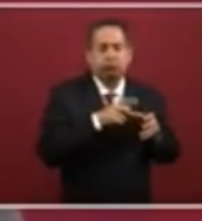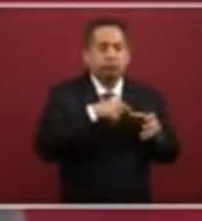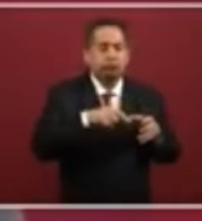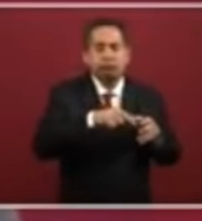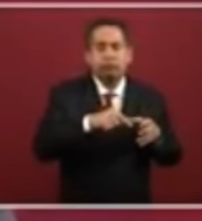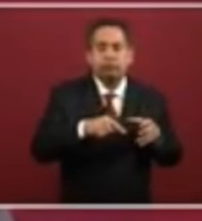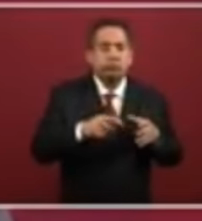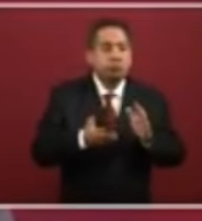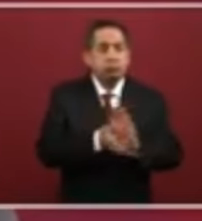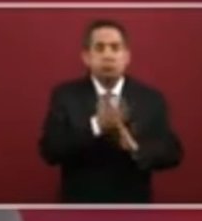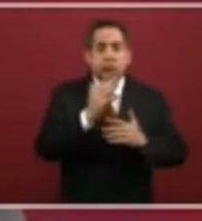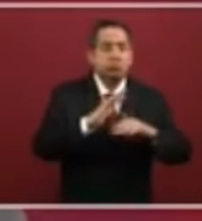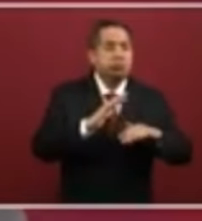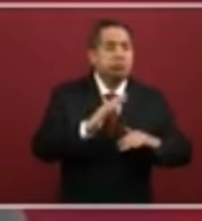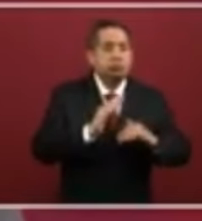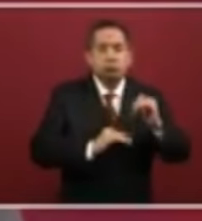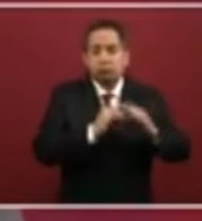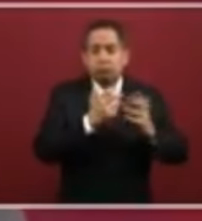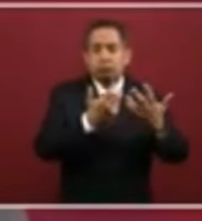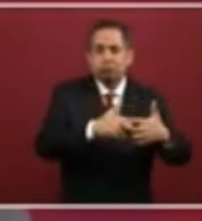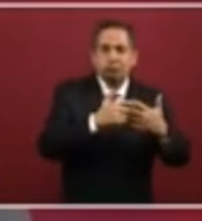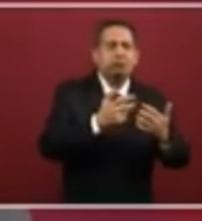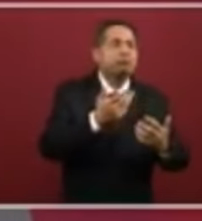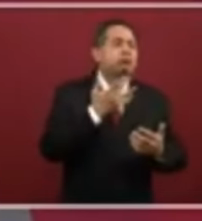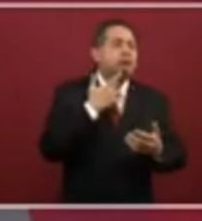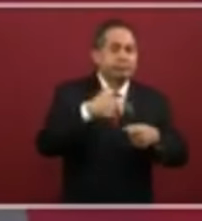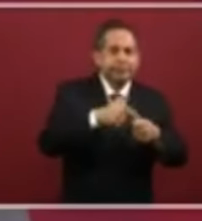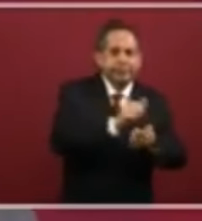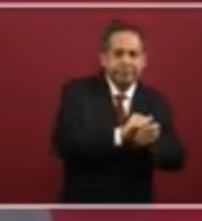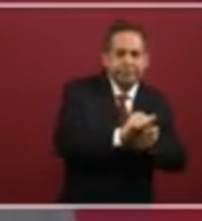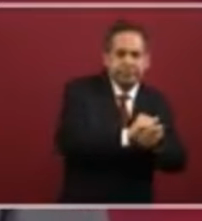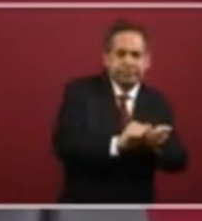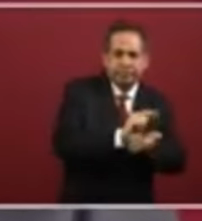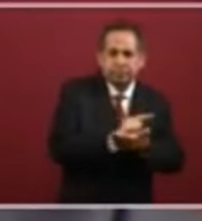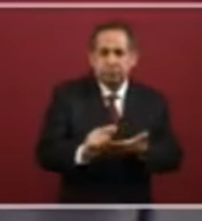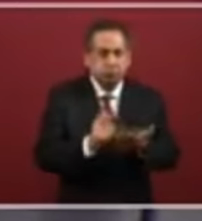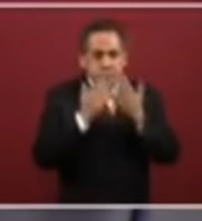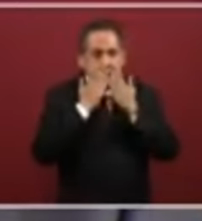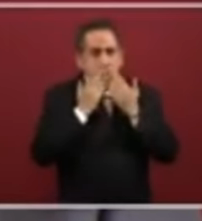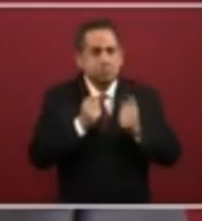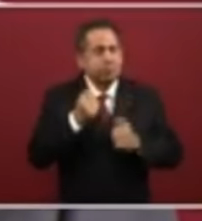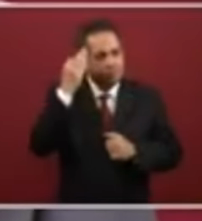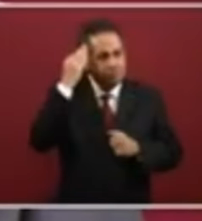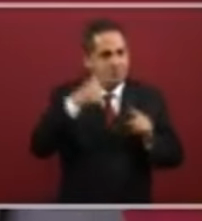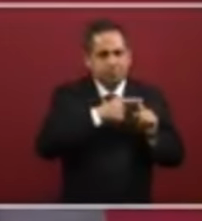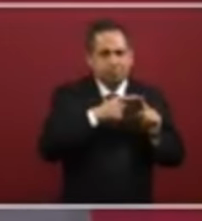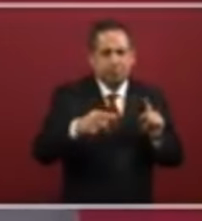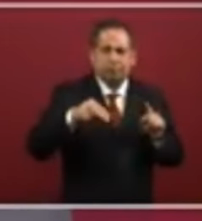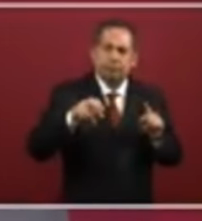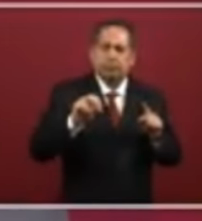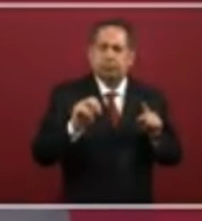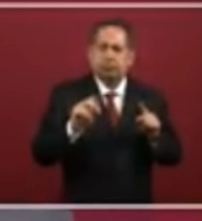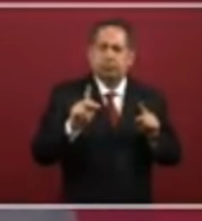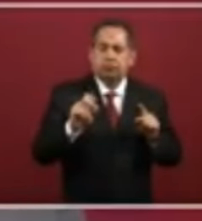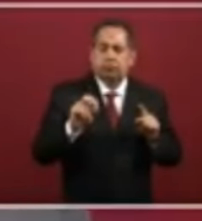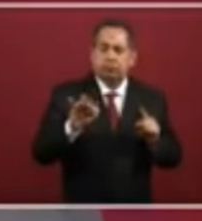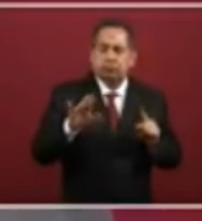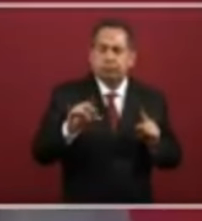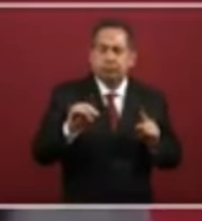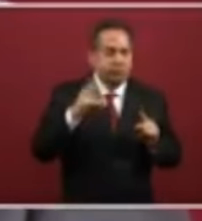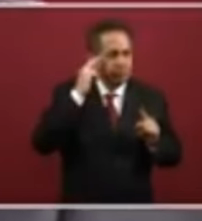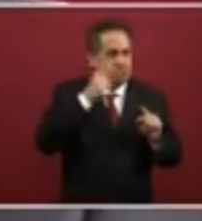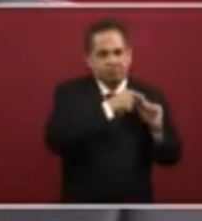de construir refinerías en el periodo neoliberal o neoporfirista.